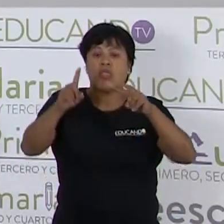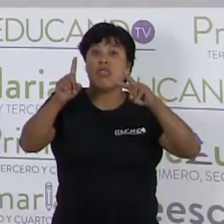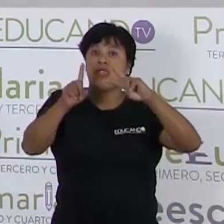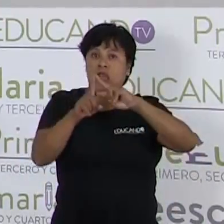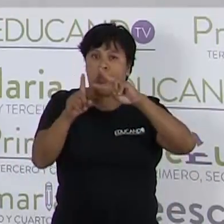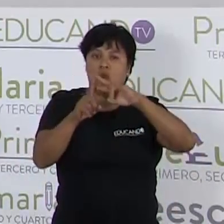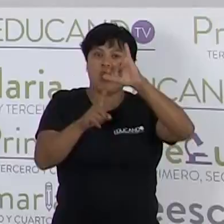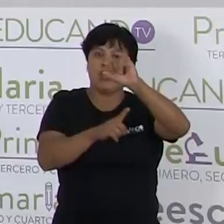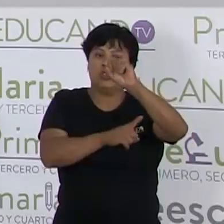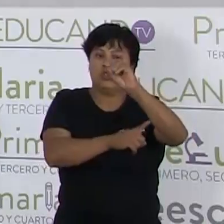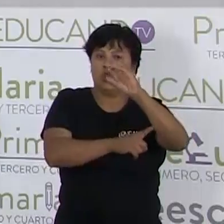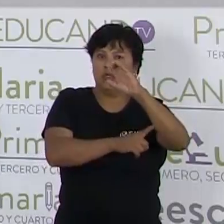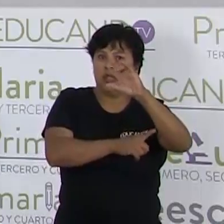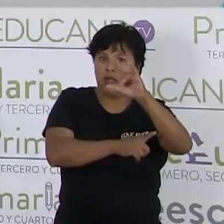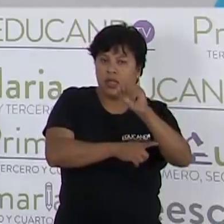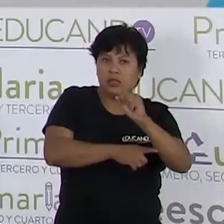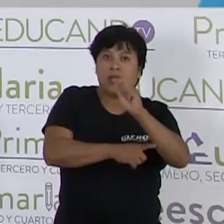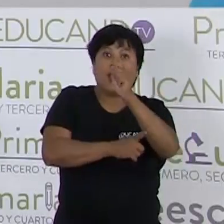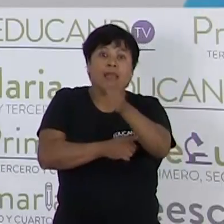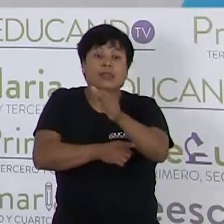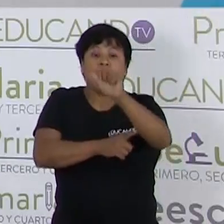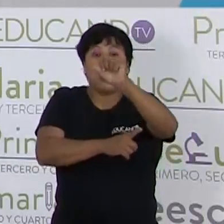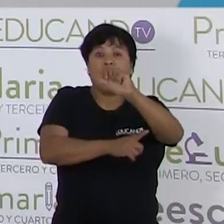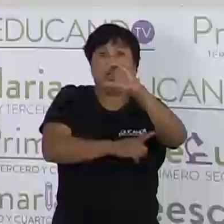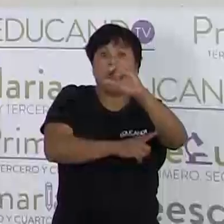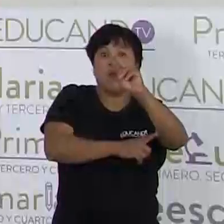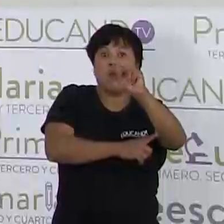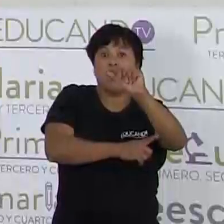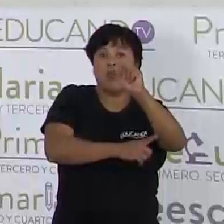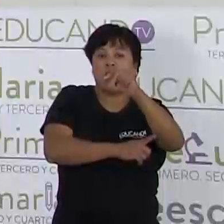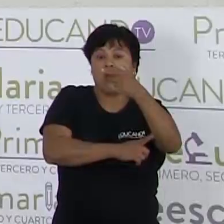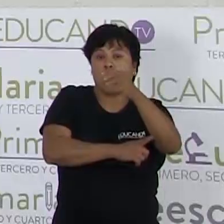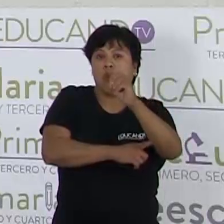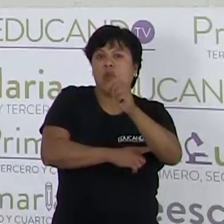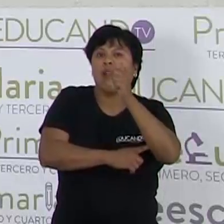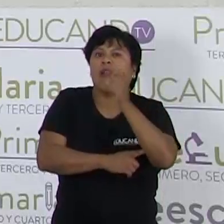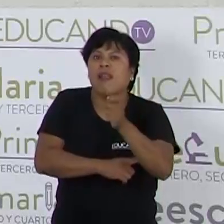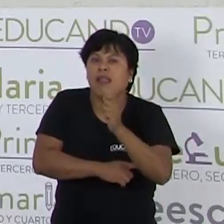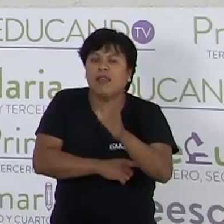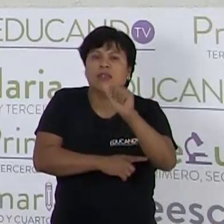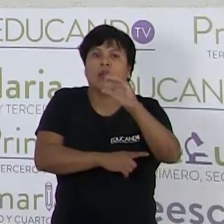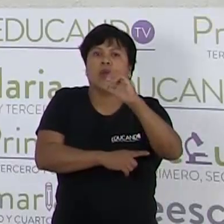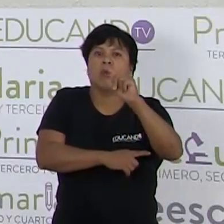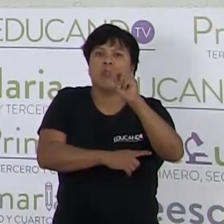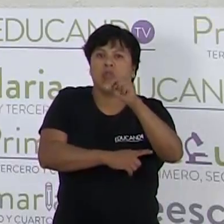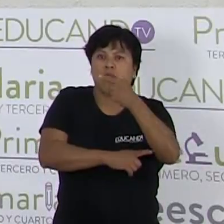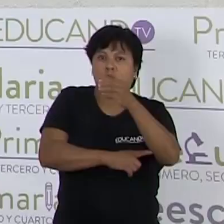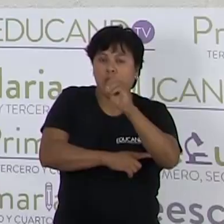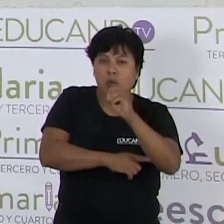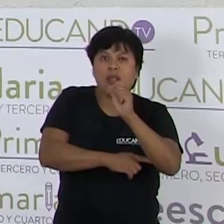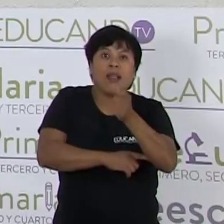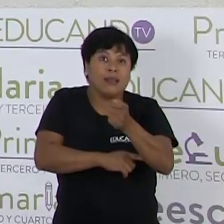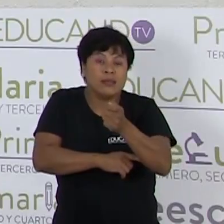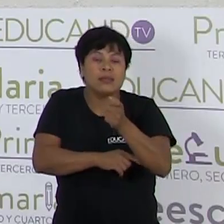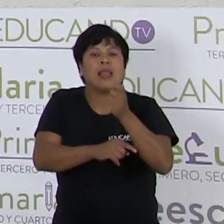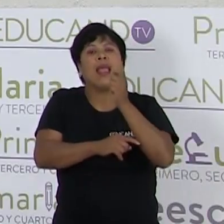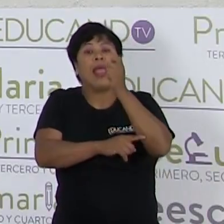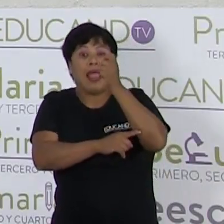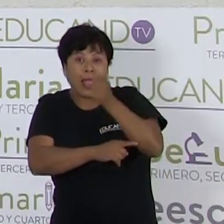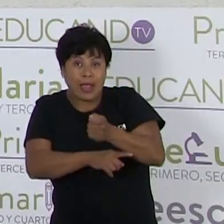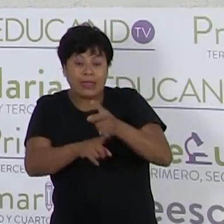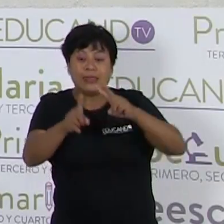isósceles que es acutángulo. ¿Recuerdas qué es acutángulo? dijimos que son